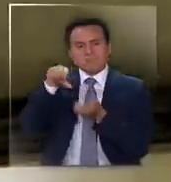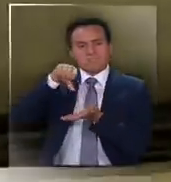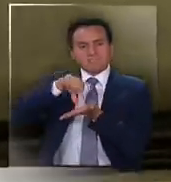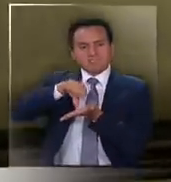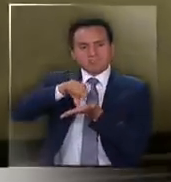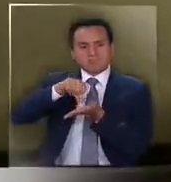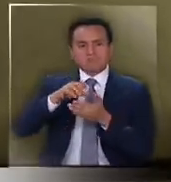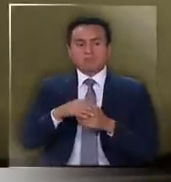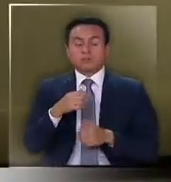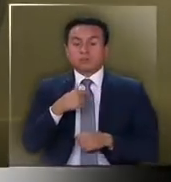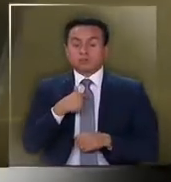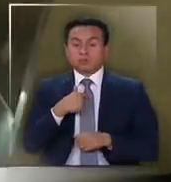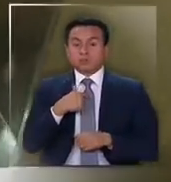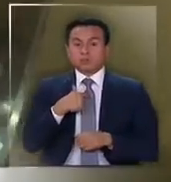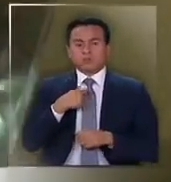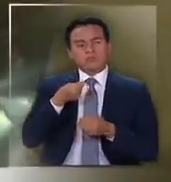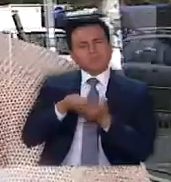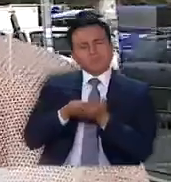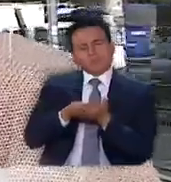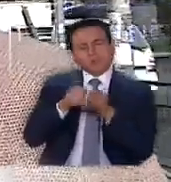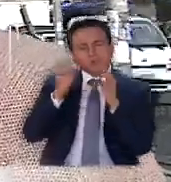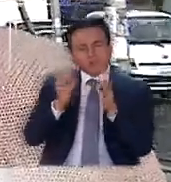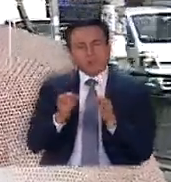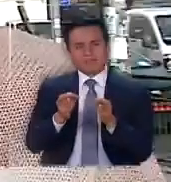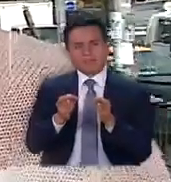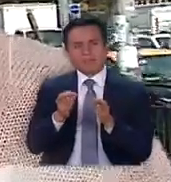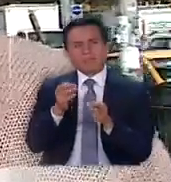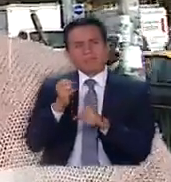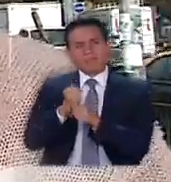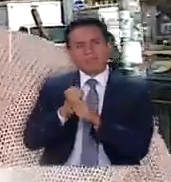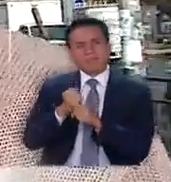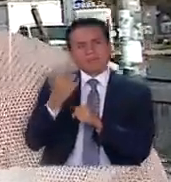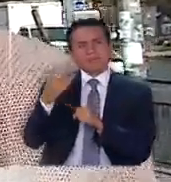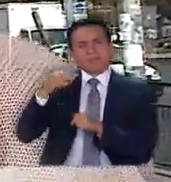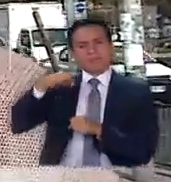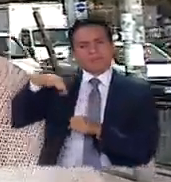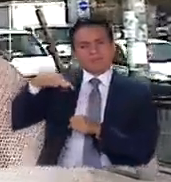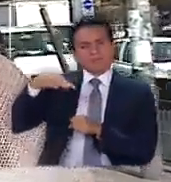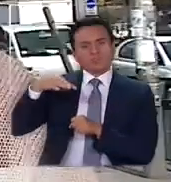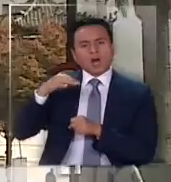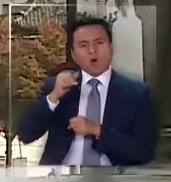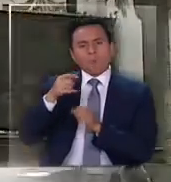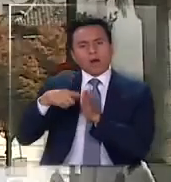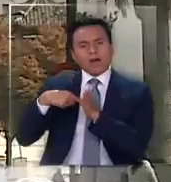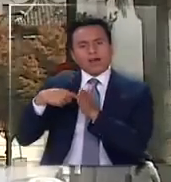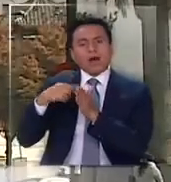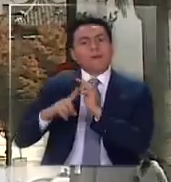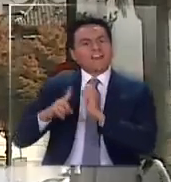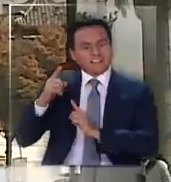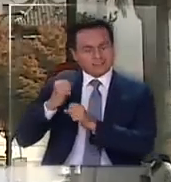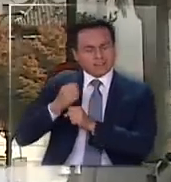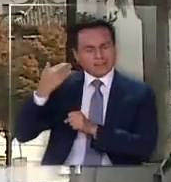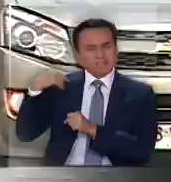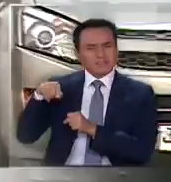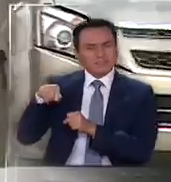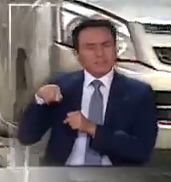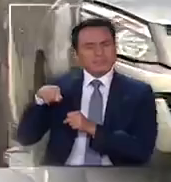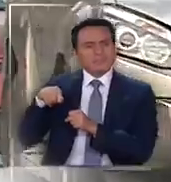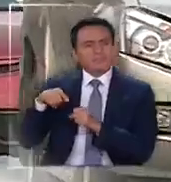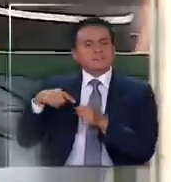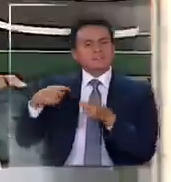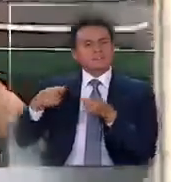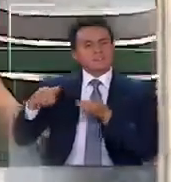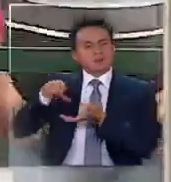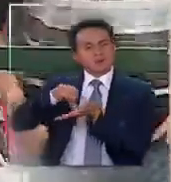centro. Nosotros compramos aquí justamente porque yo trabajé todo el tiempo en Huérfano con Ahumada. Estamos cerca de los centros